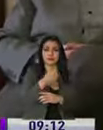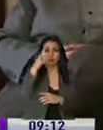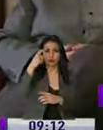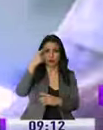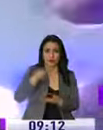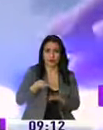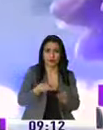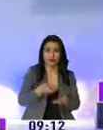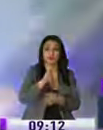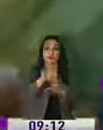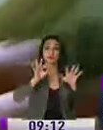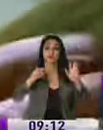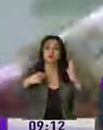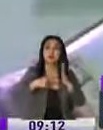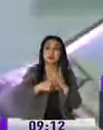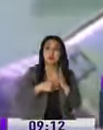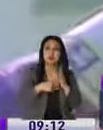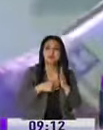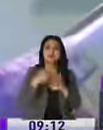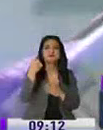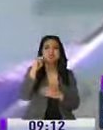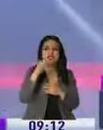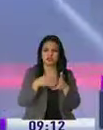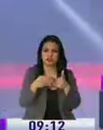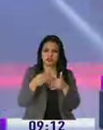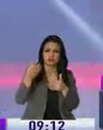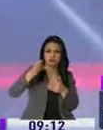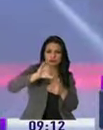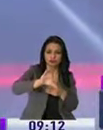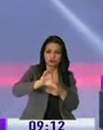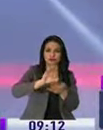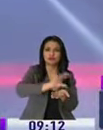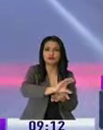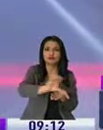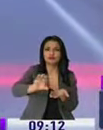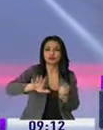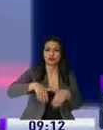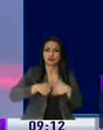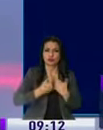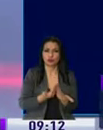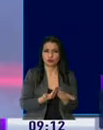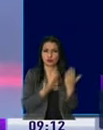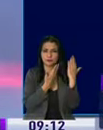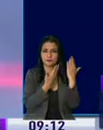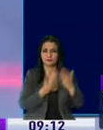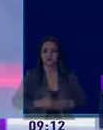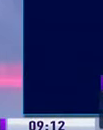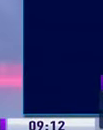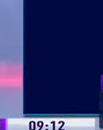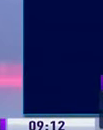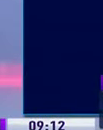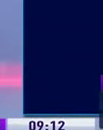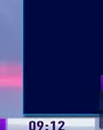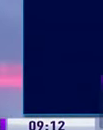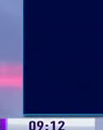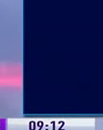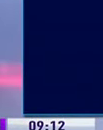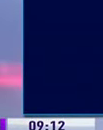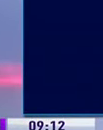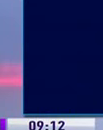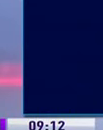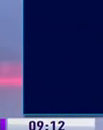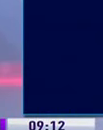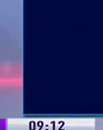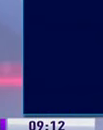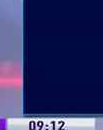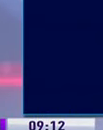los 28.967 millones de dólares se distribuyen así: gastos salarios, 9.539